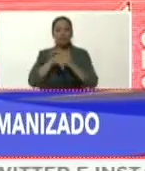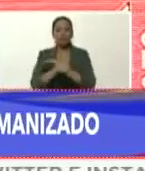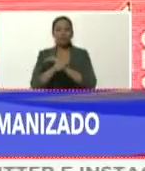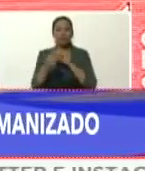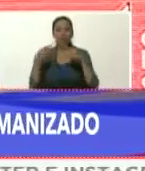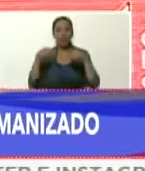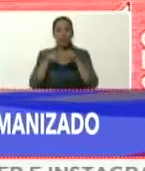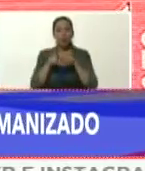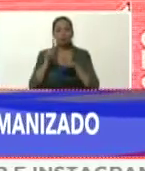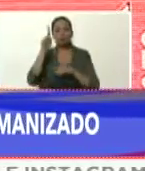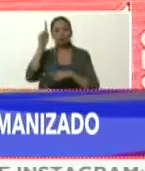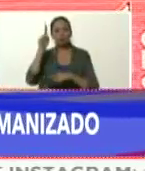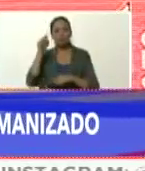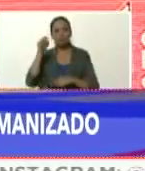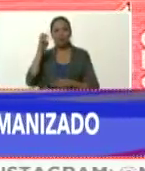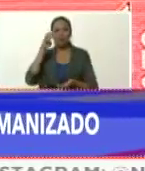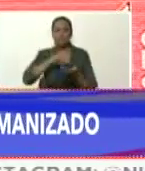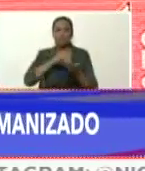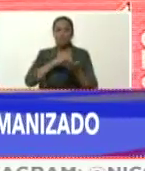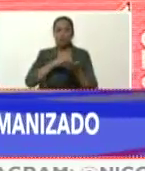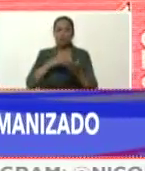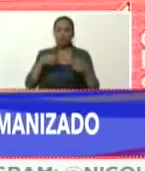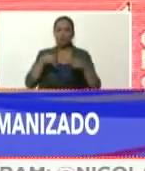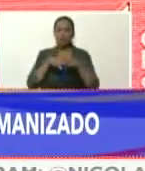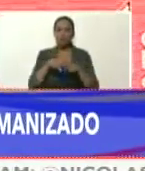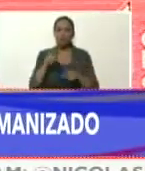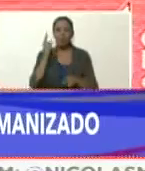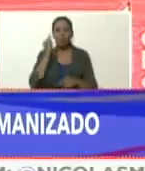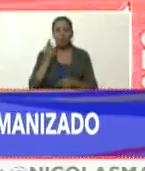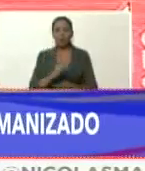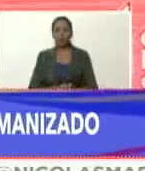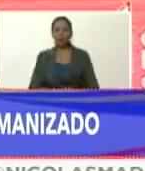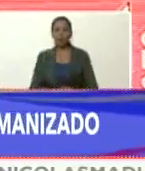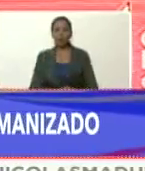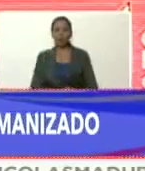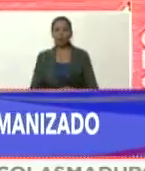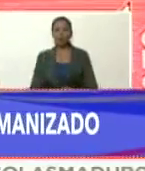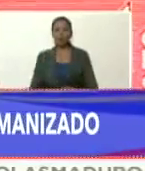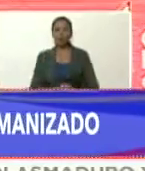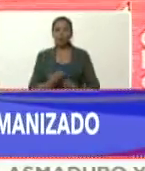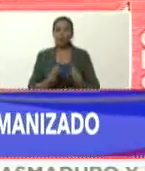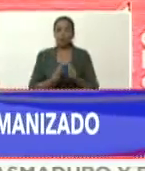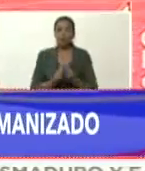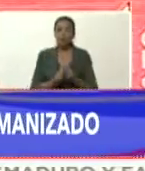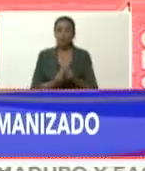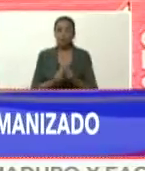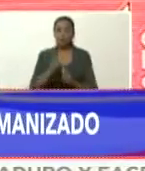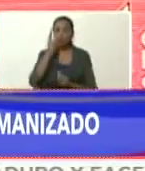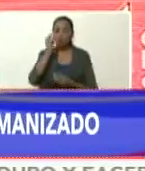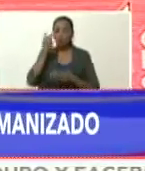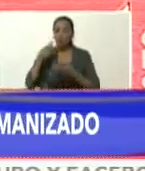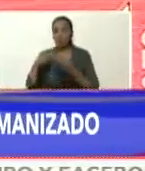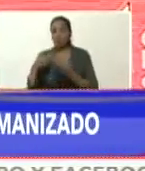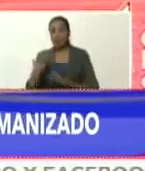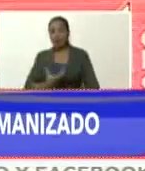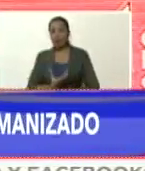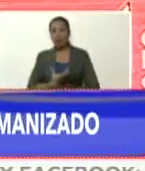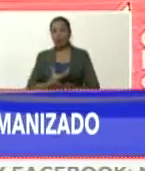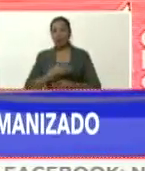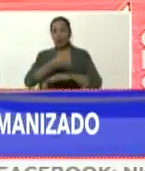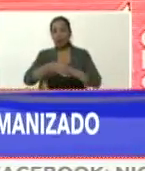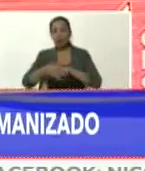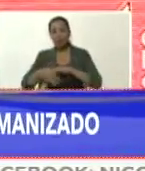Altos Mirandinos. Allá está la doctora Fanny Neuro, junto a Farid Freija, alcalde del